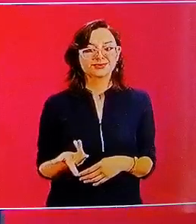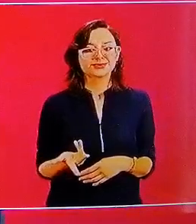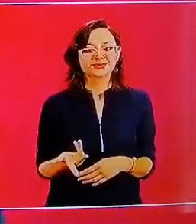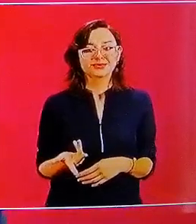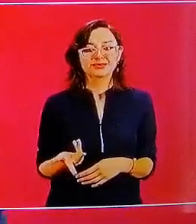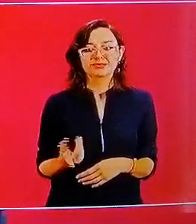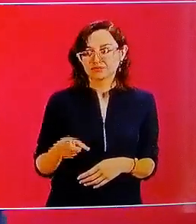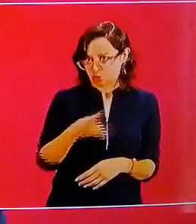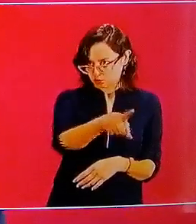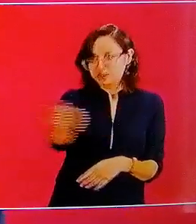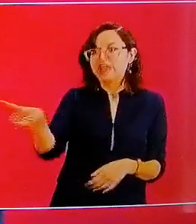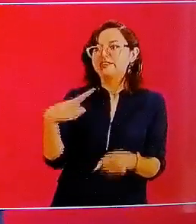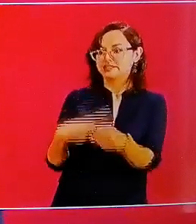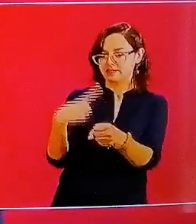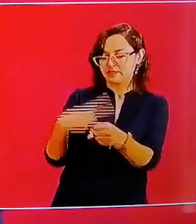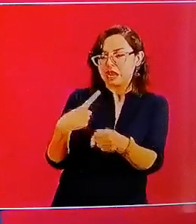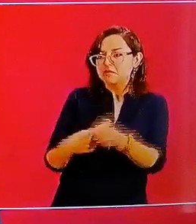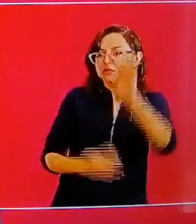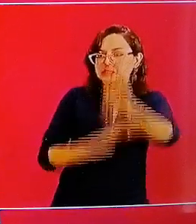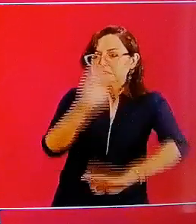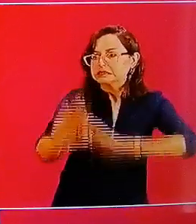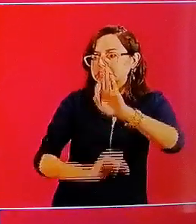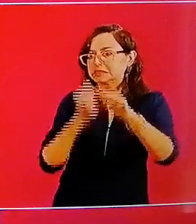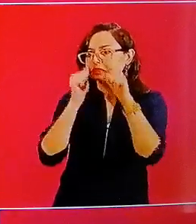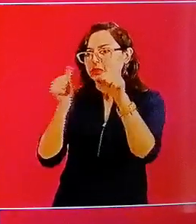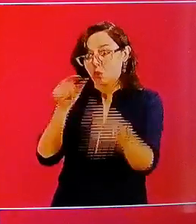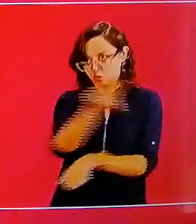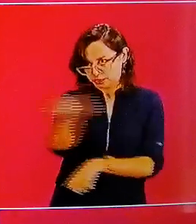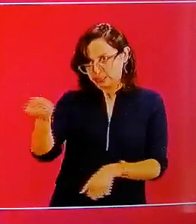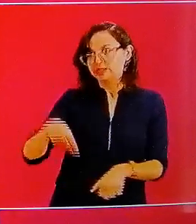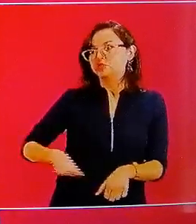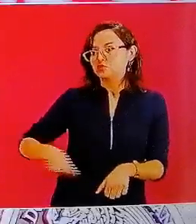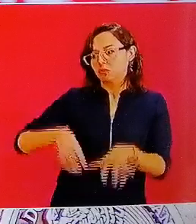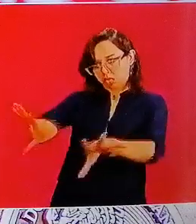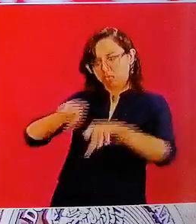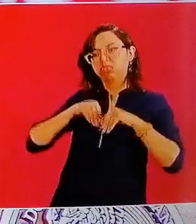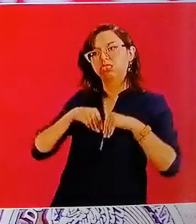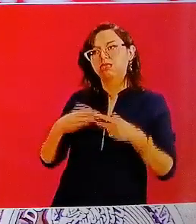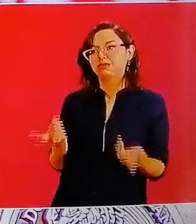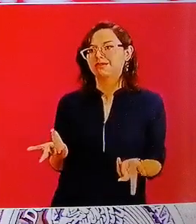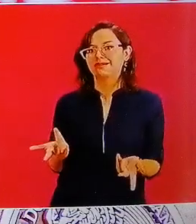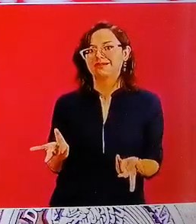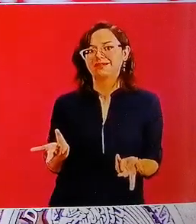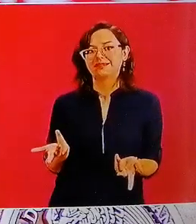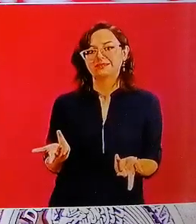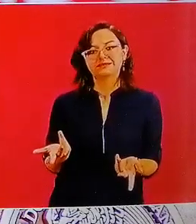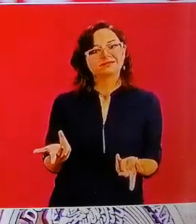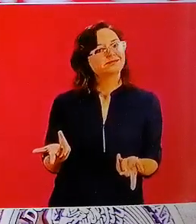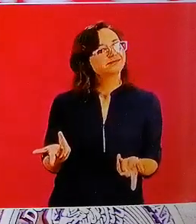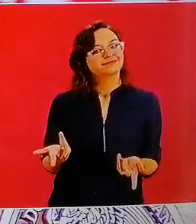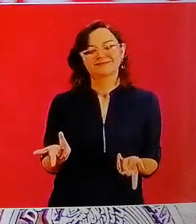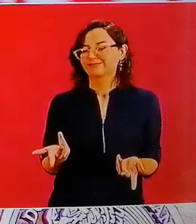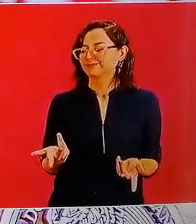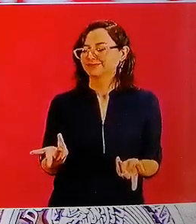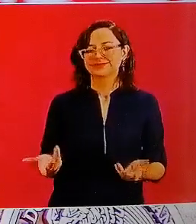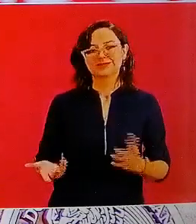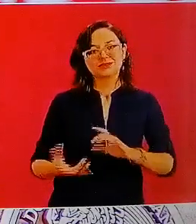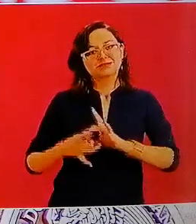por los demás, por atender a los demás. Es un acto de solidaridad, de nobleza,